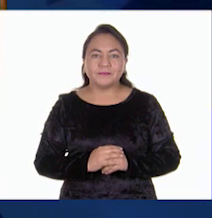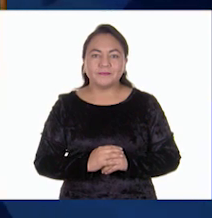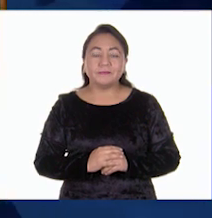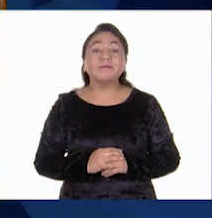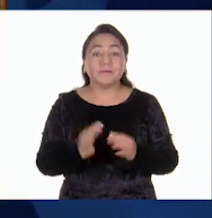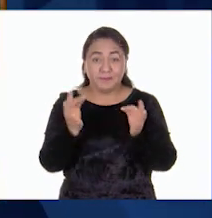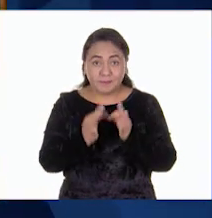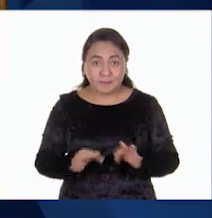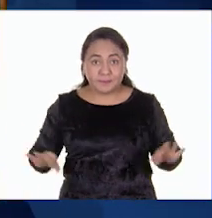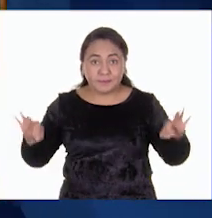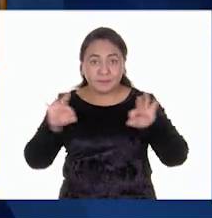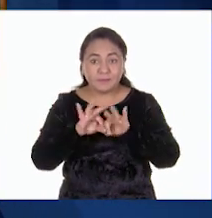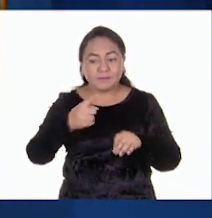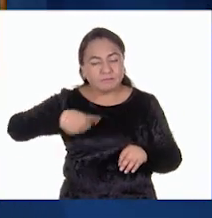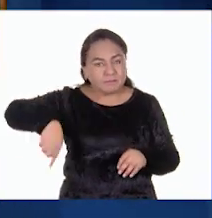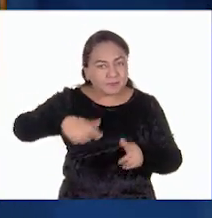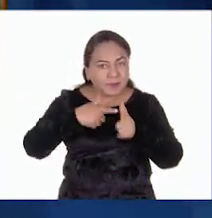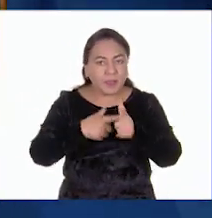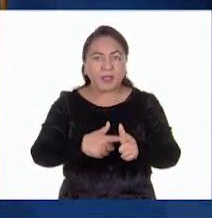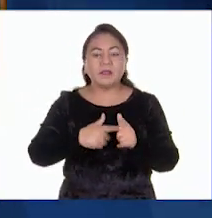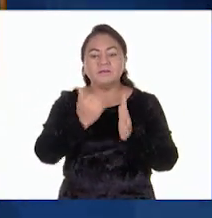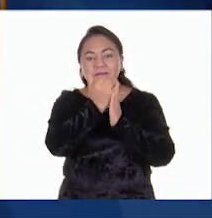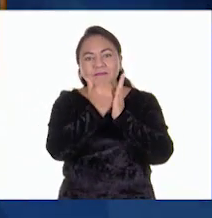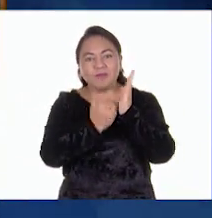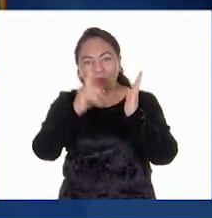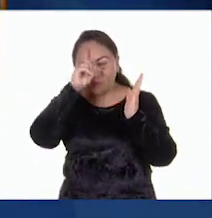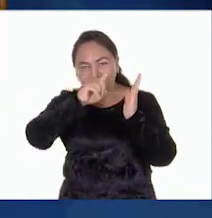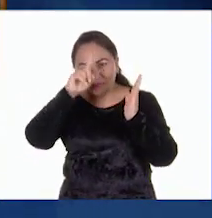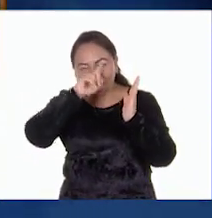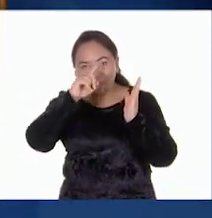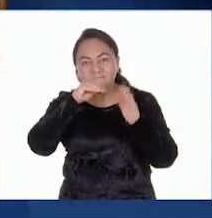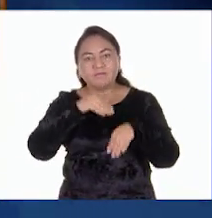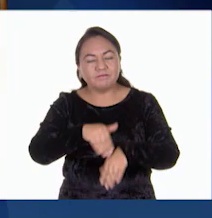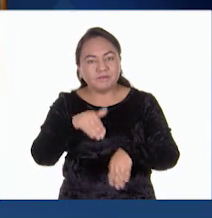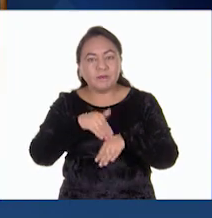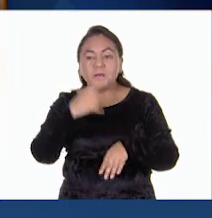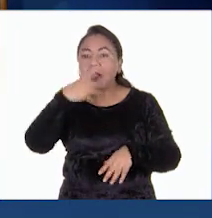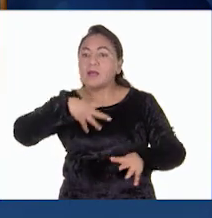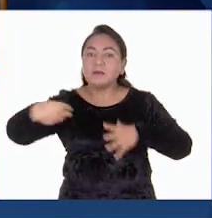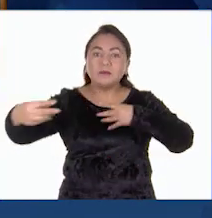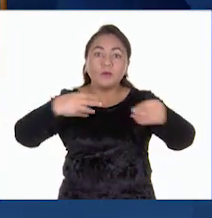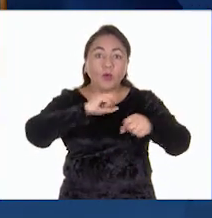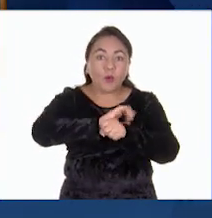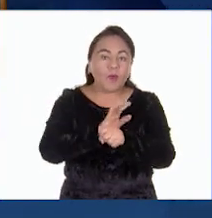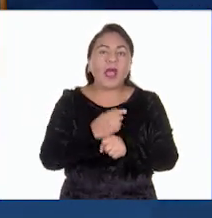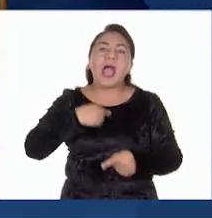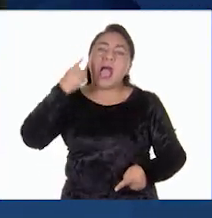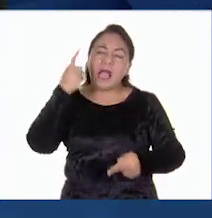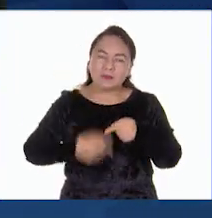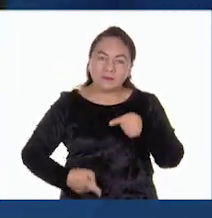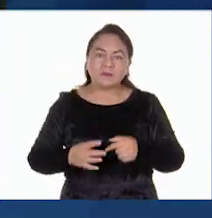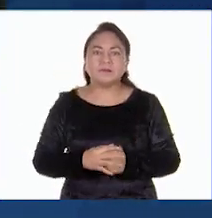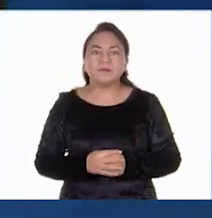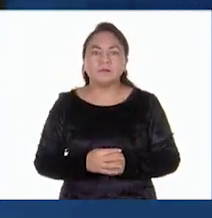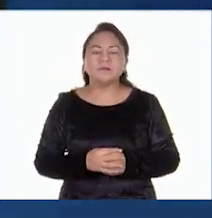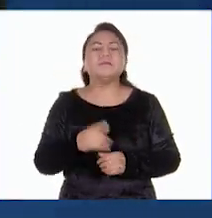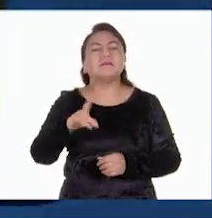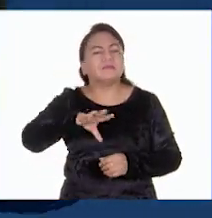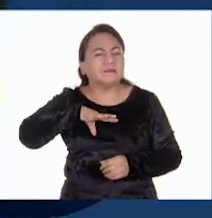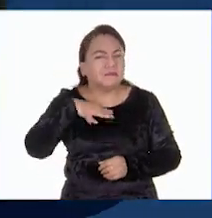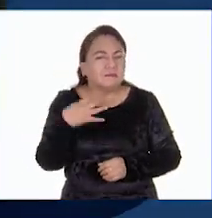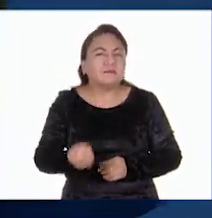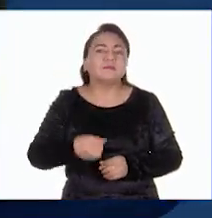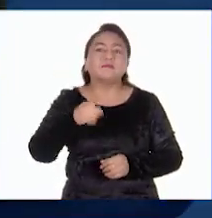Es muy importante continuar con las recomendaciones para evitar contagios de COVID. Trata de